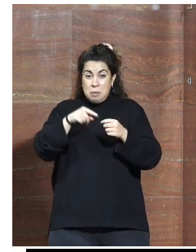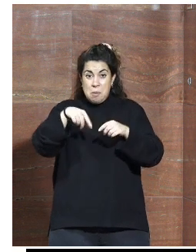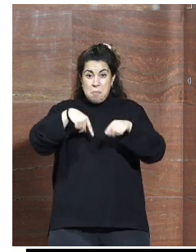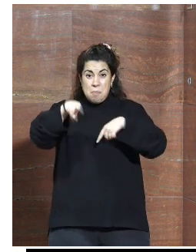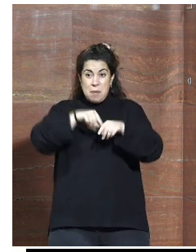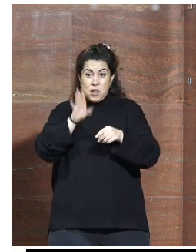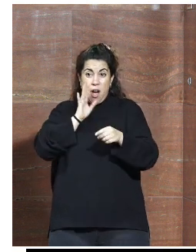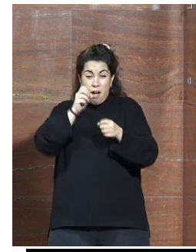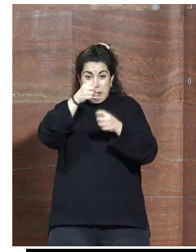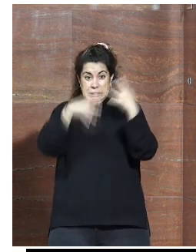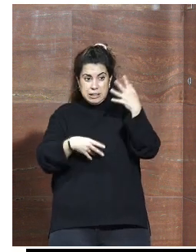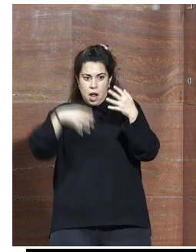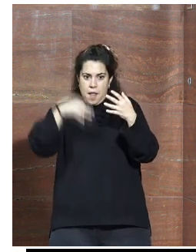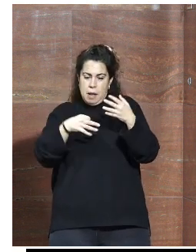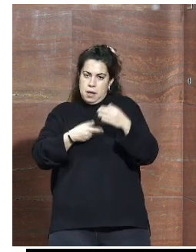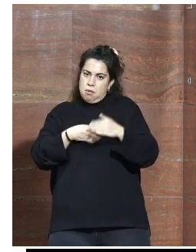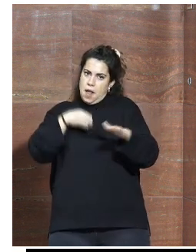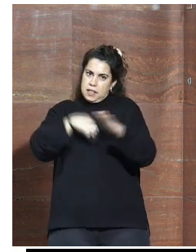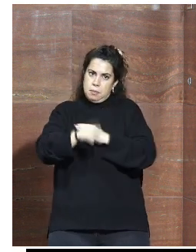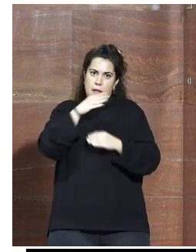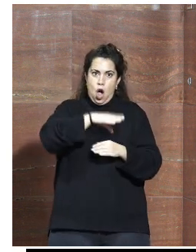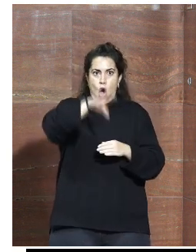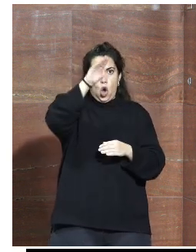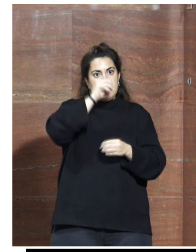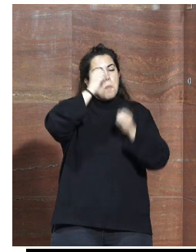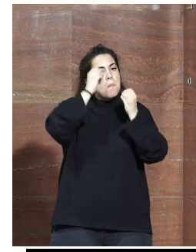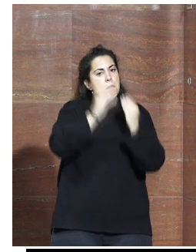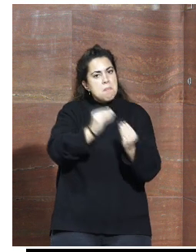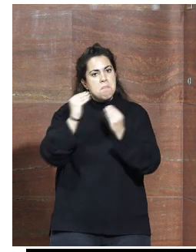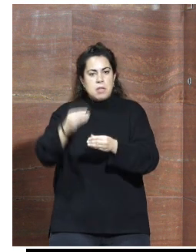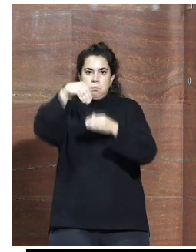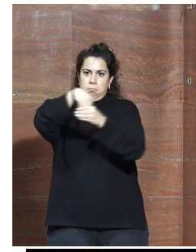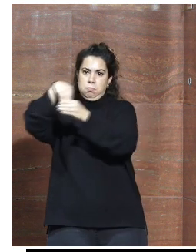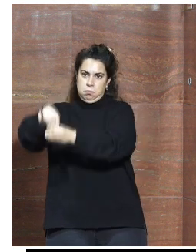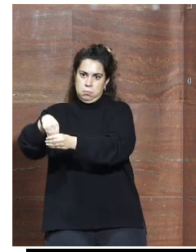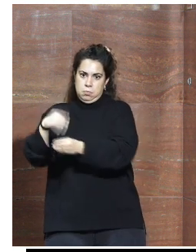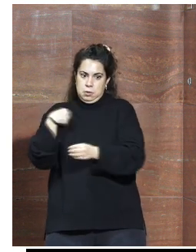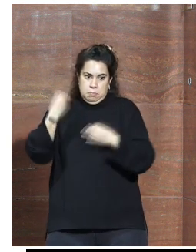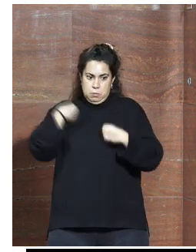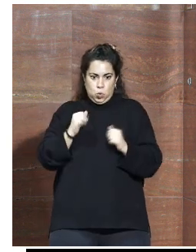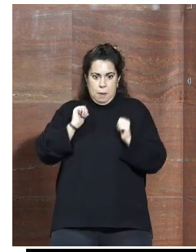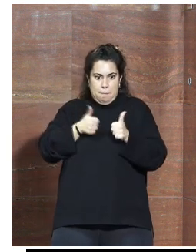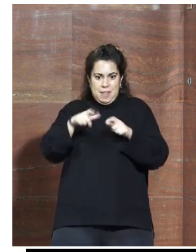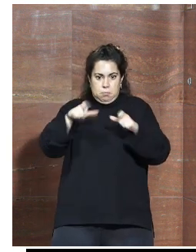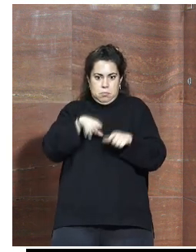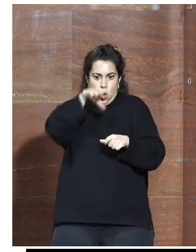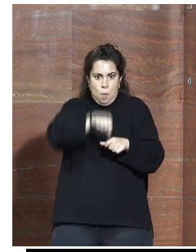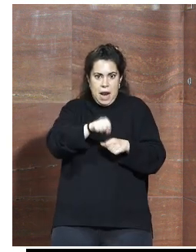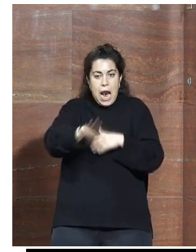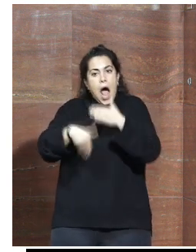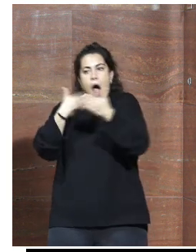bien desarrollada la accesibilidad cognitiva. Bien desarrollada, desde el principio hasta el final. O sea, desde que